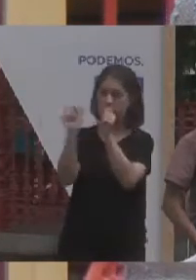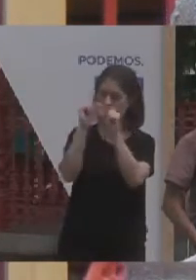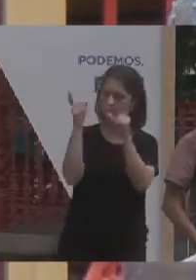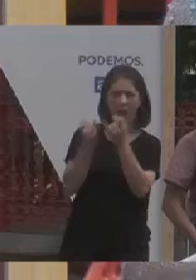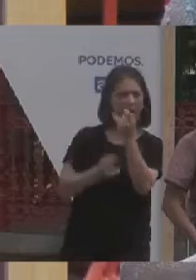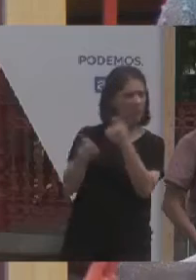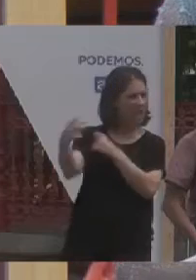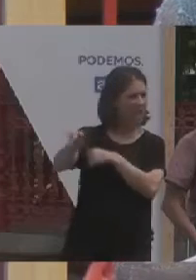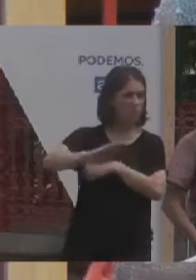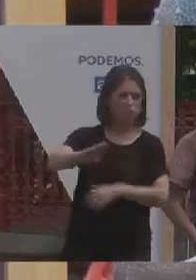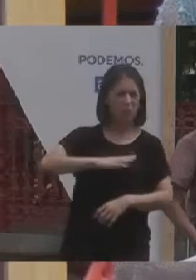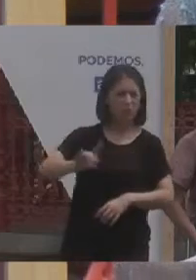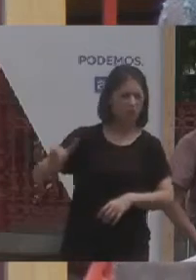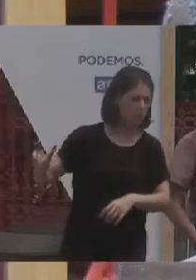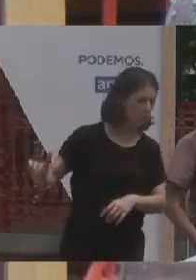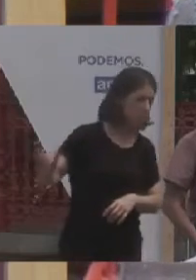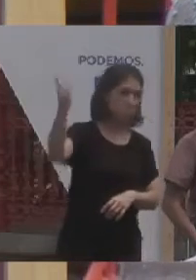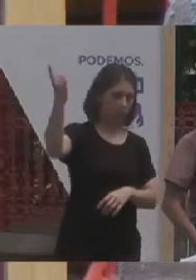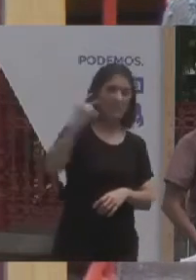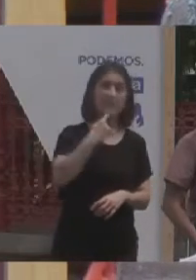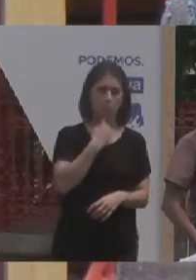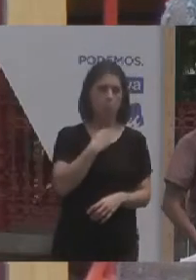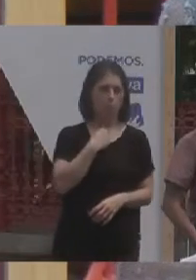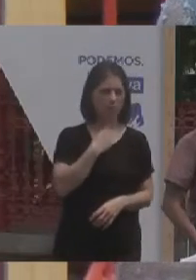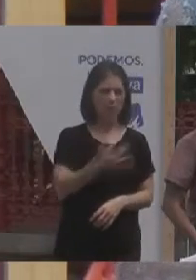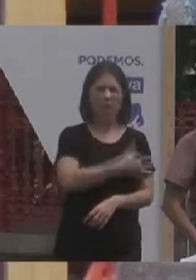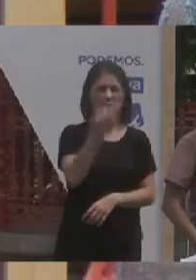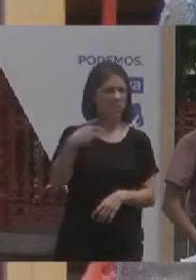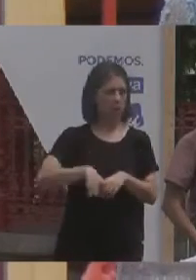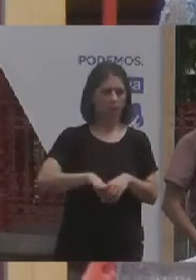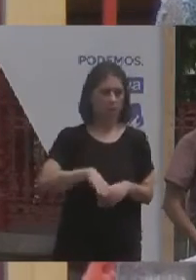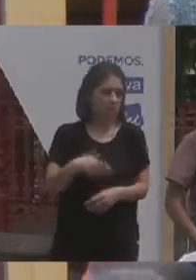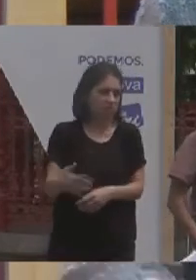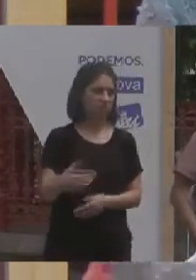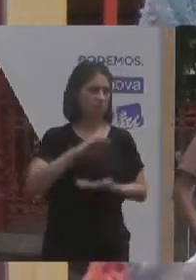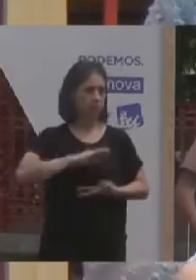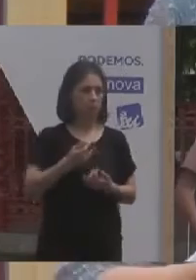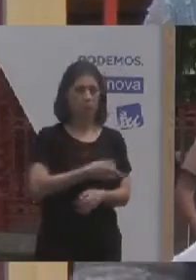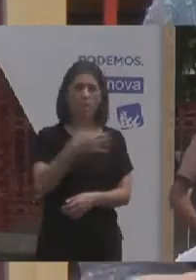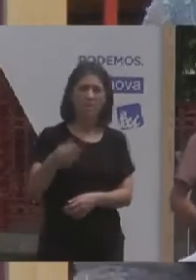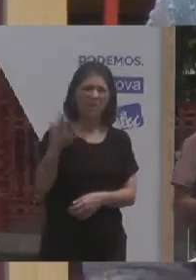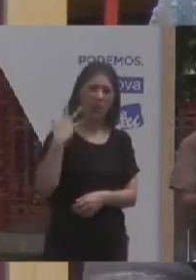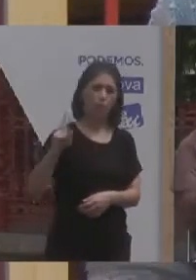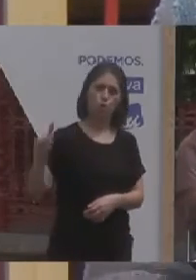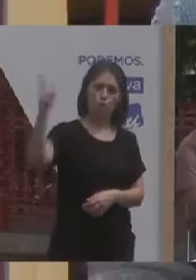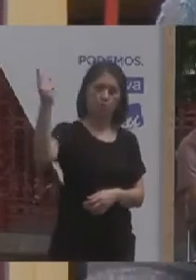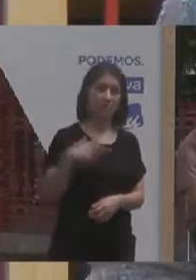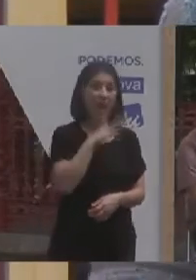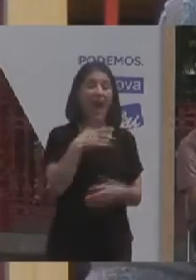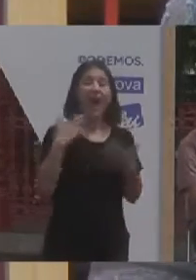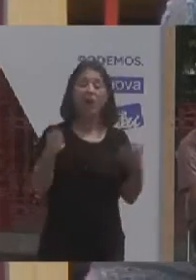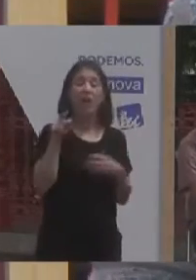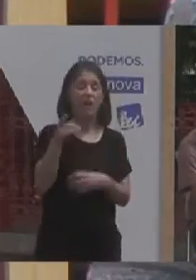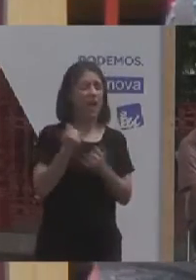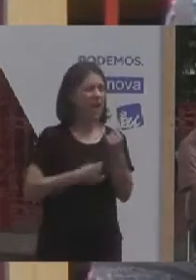non eran solamente os máis malos de todos, nos di textualmente, sino os máis inútiles e os máis ladróns. E por iso agora se dedica a pedir